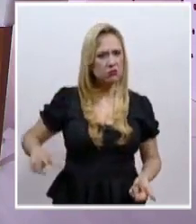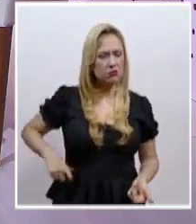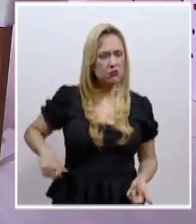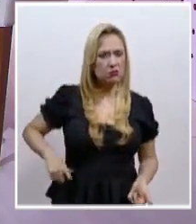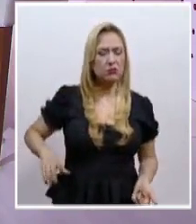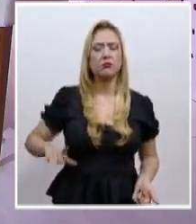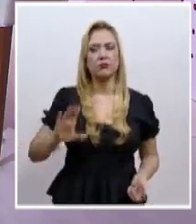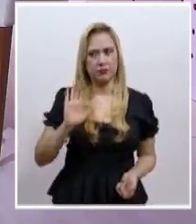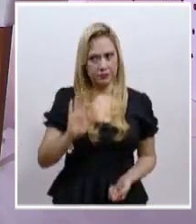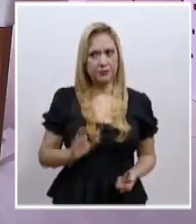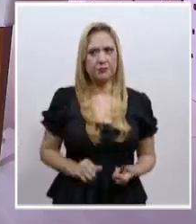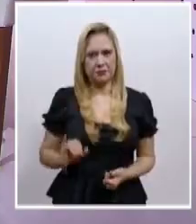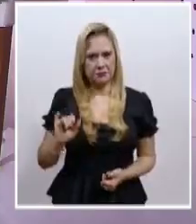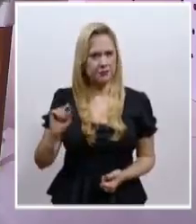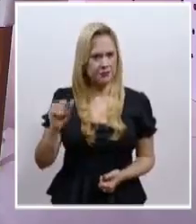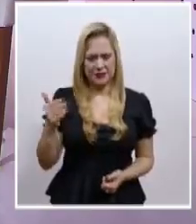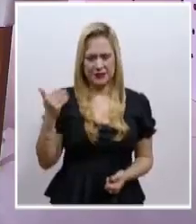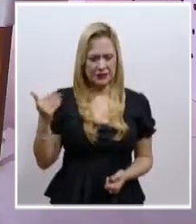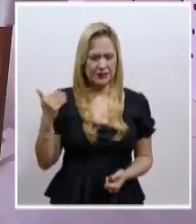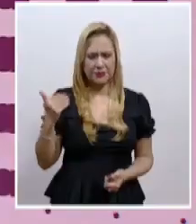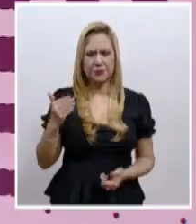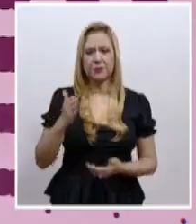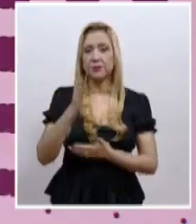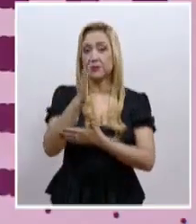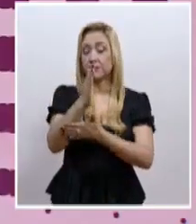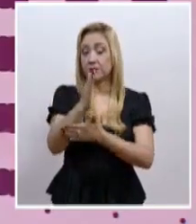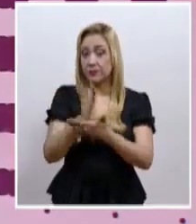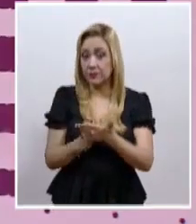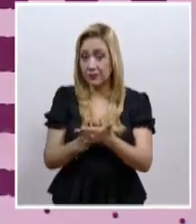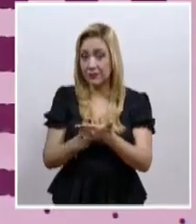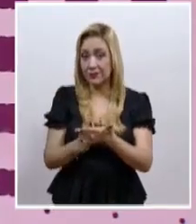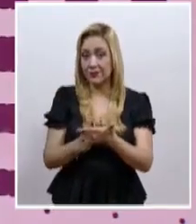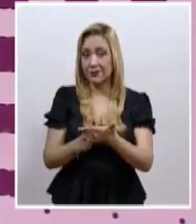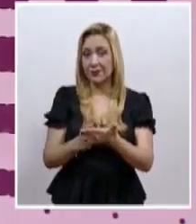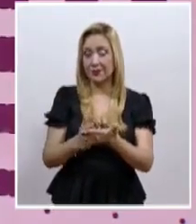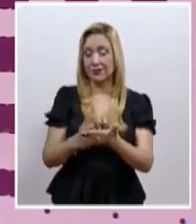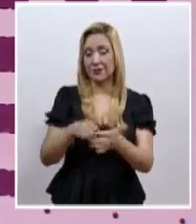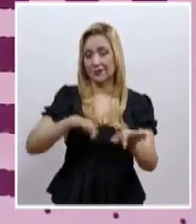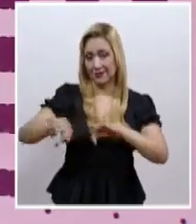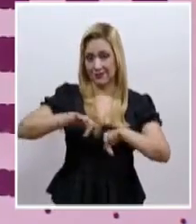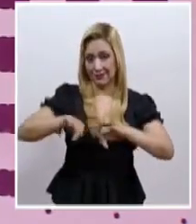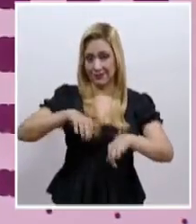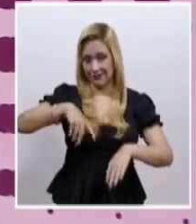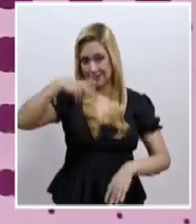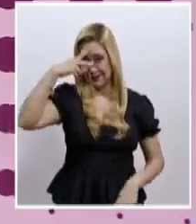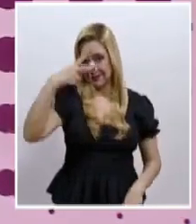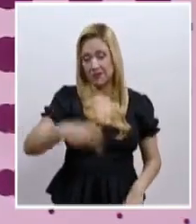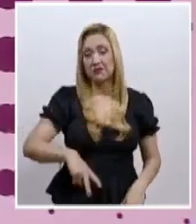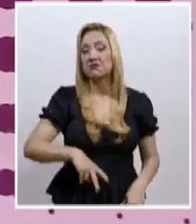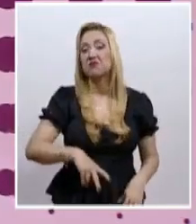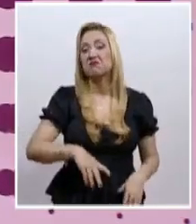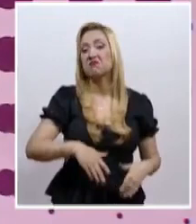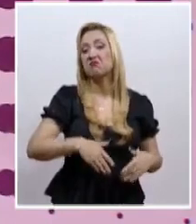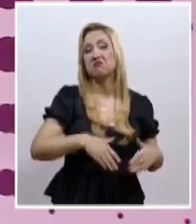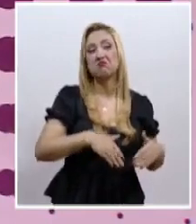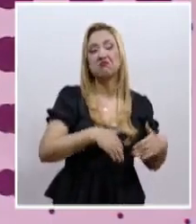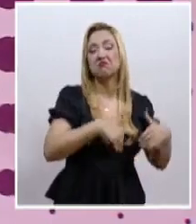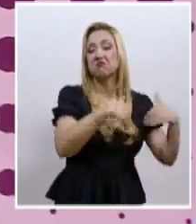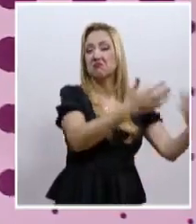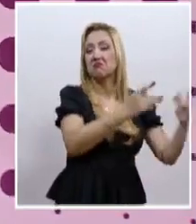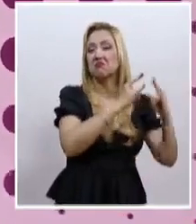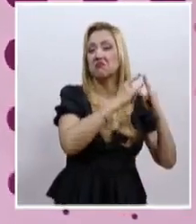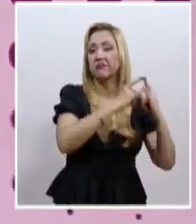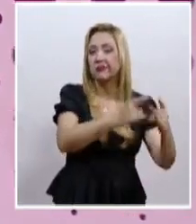y son datos incluso recientes. Más de la mitad del empleo en México sigue siendo informal, lo cual es una verdadera